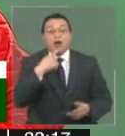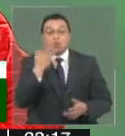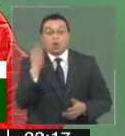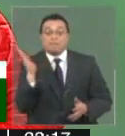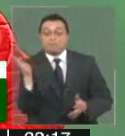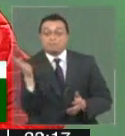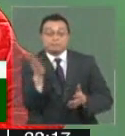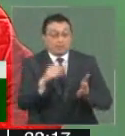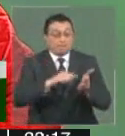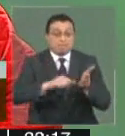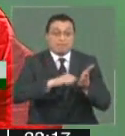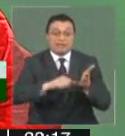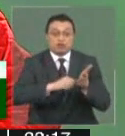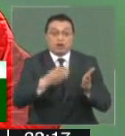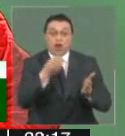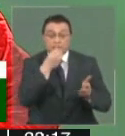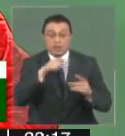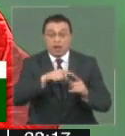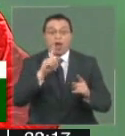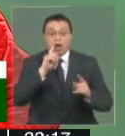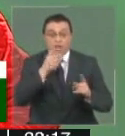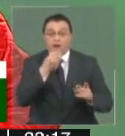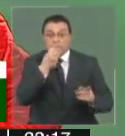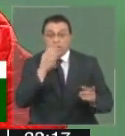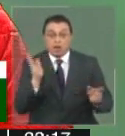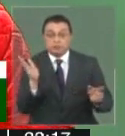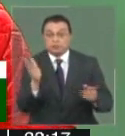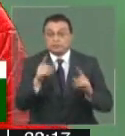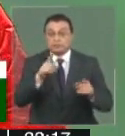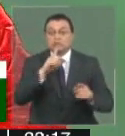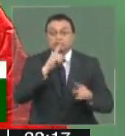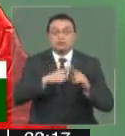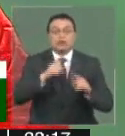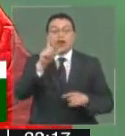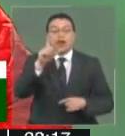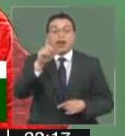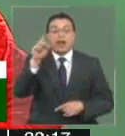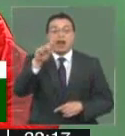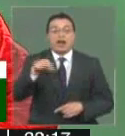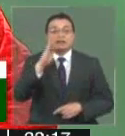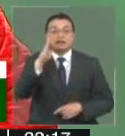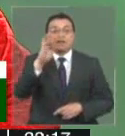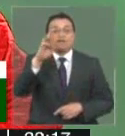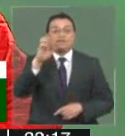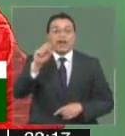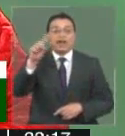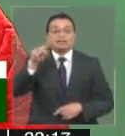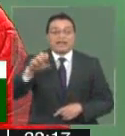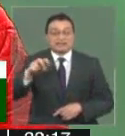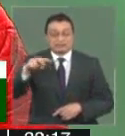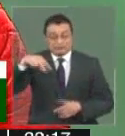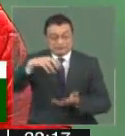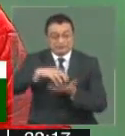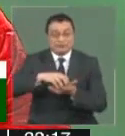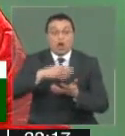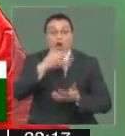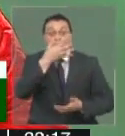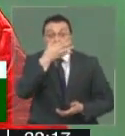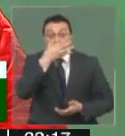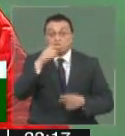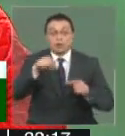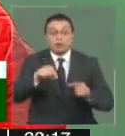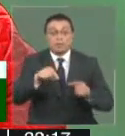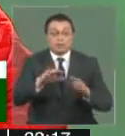no recuerdo cómo se llama, pero es un restaurante Las Brasas. Las Brasas en Osorno y tiene la carta completa